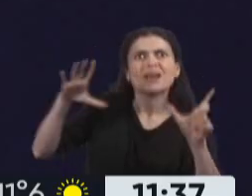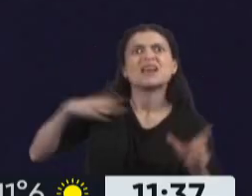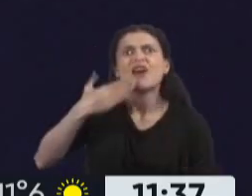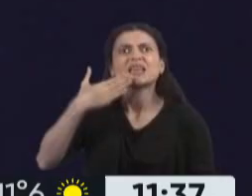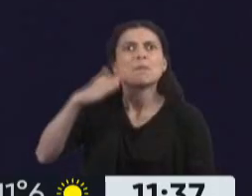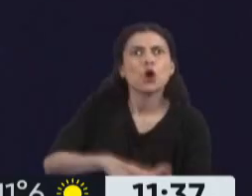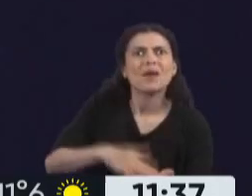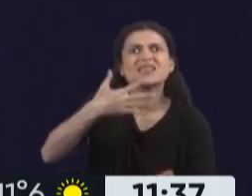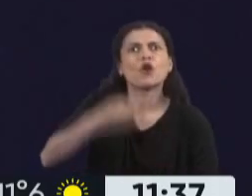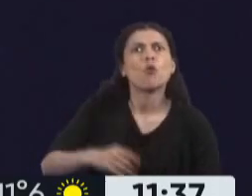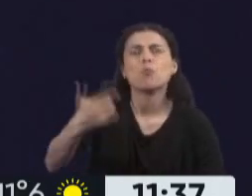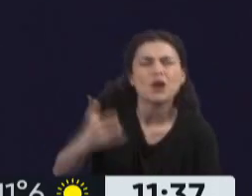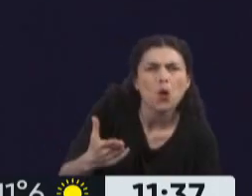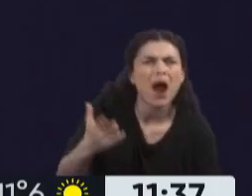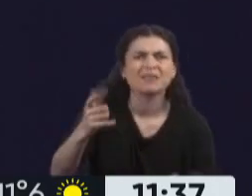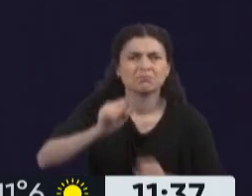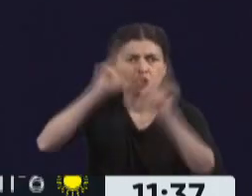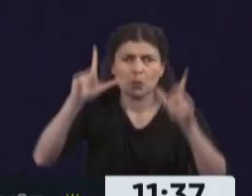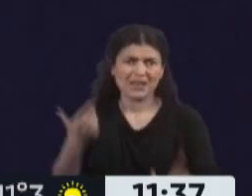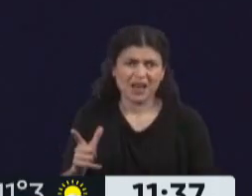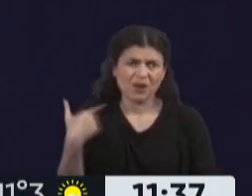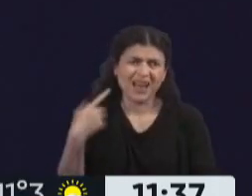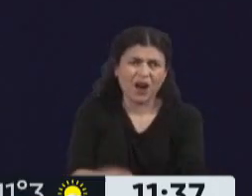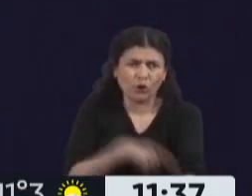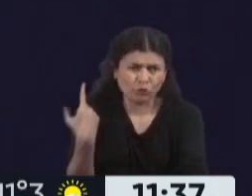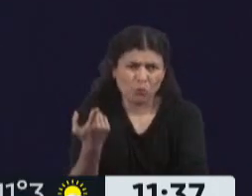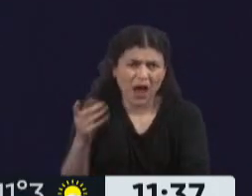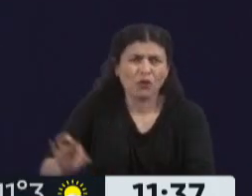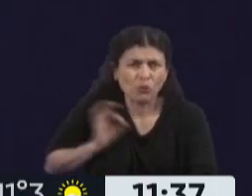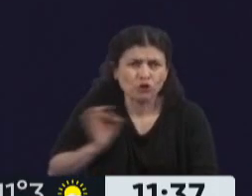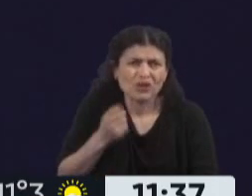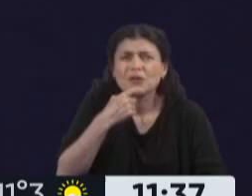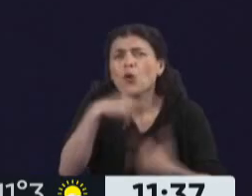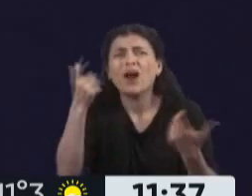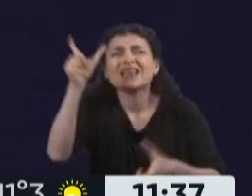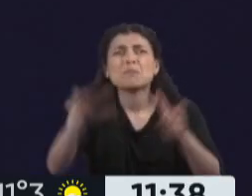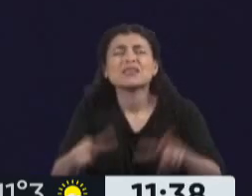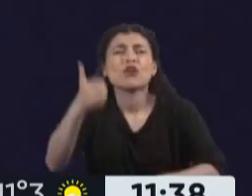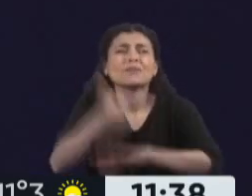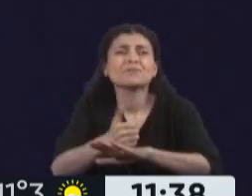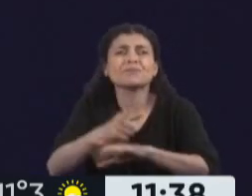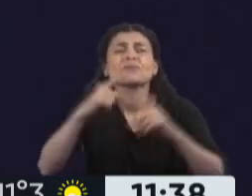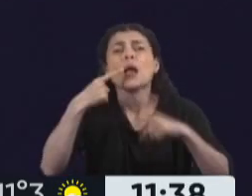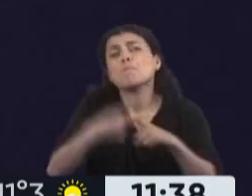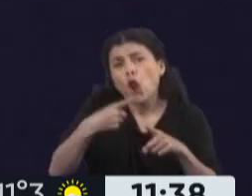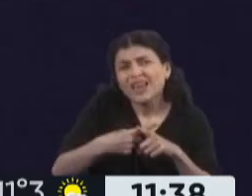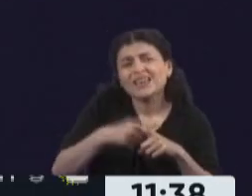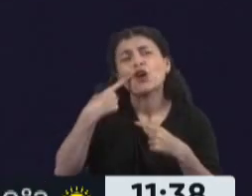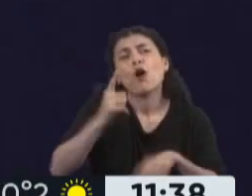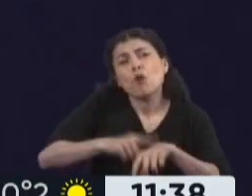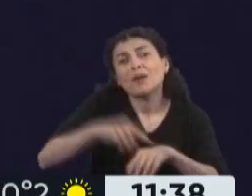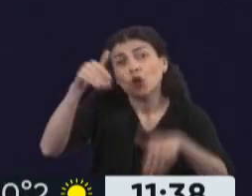era una metodología habitual en la política argentina, que un político en campaña pueda decir cualquier cosa y después, sin cumplir esa promesa de